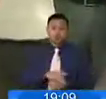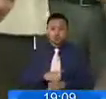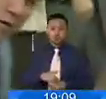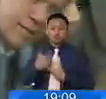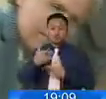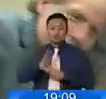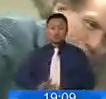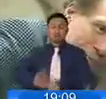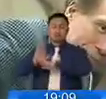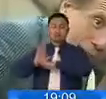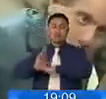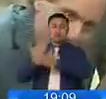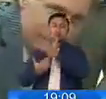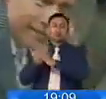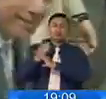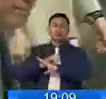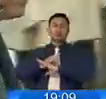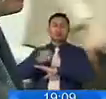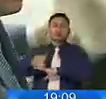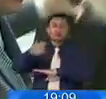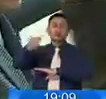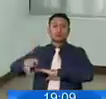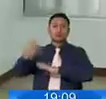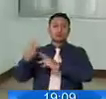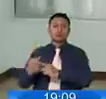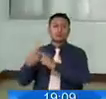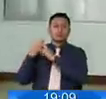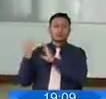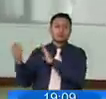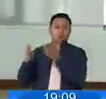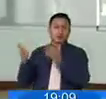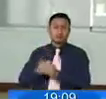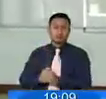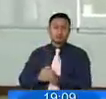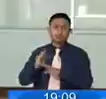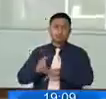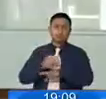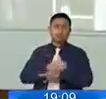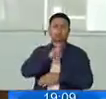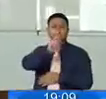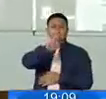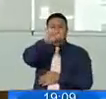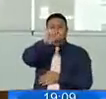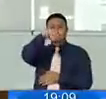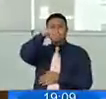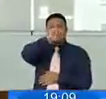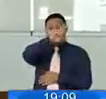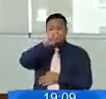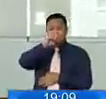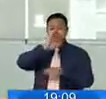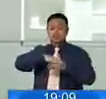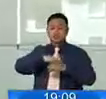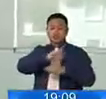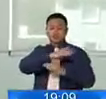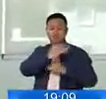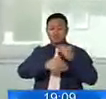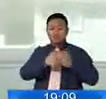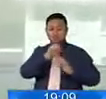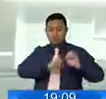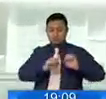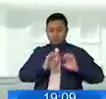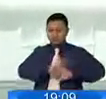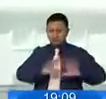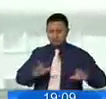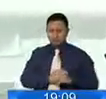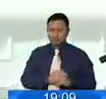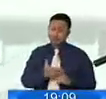Social Transitorio como la defensora del pueblo encargada tras cesar en funciones a Ramiro Rivadeneira por no cumplir con el proceso de